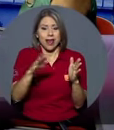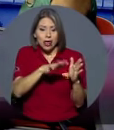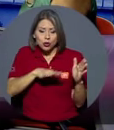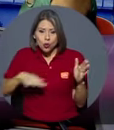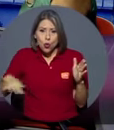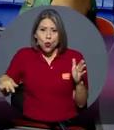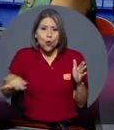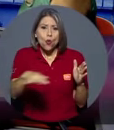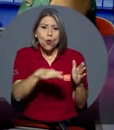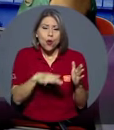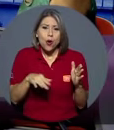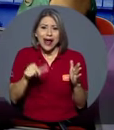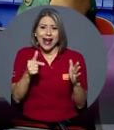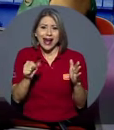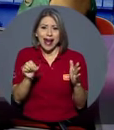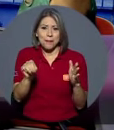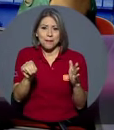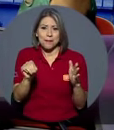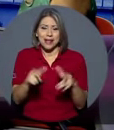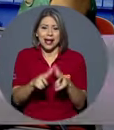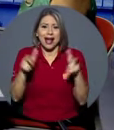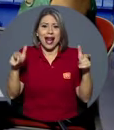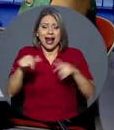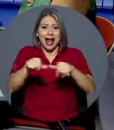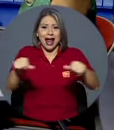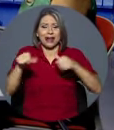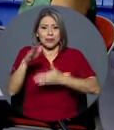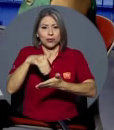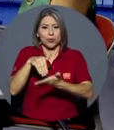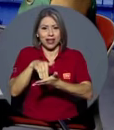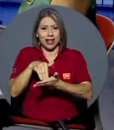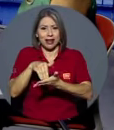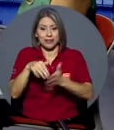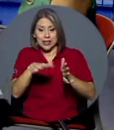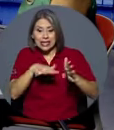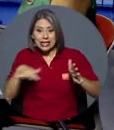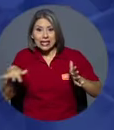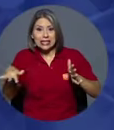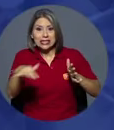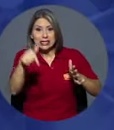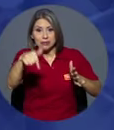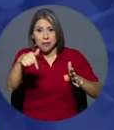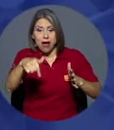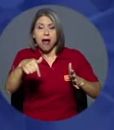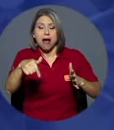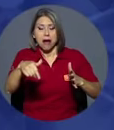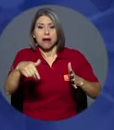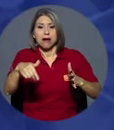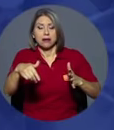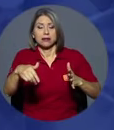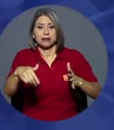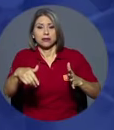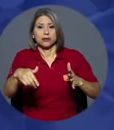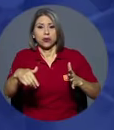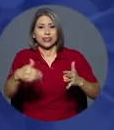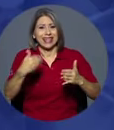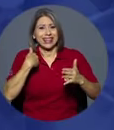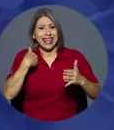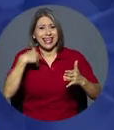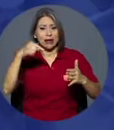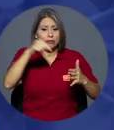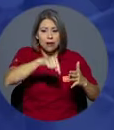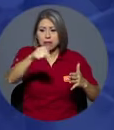área metropolitana, y de este espacio funcional se tiene una